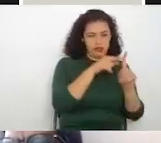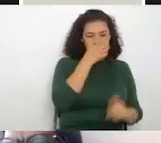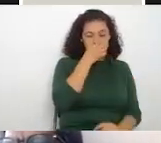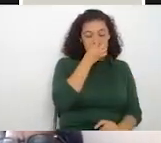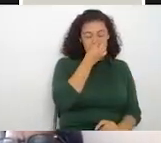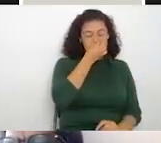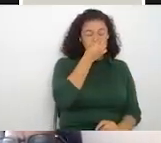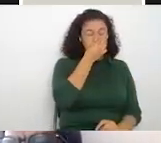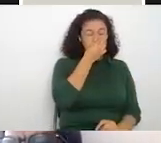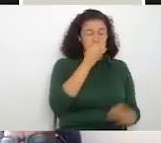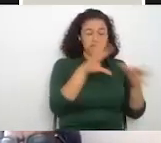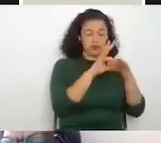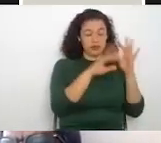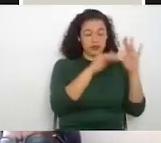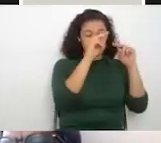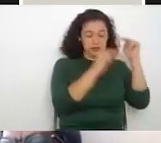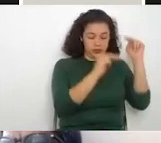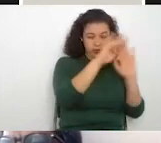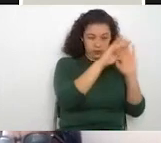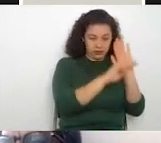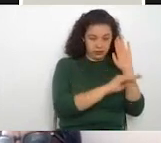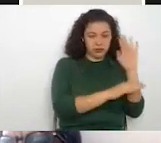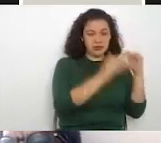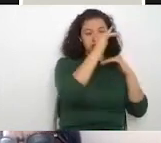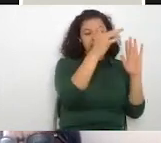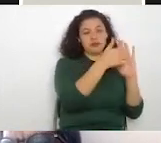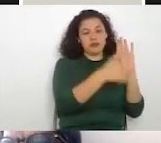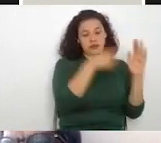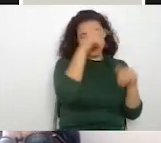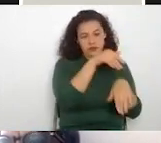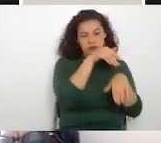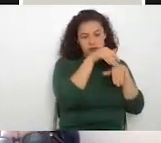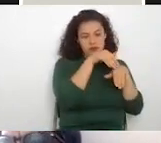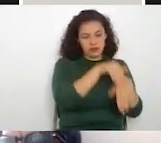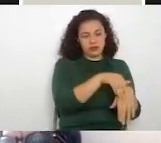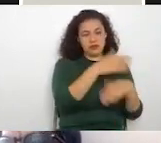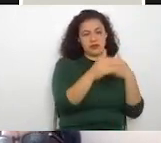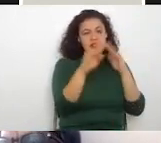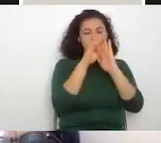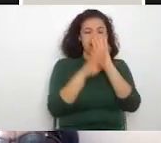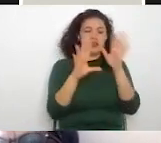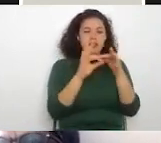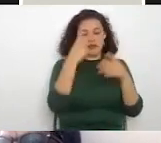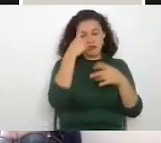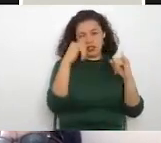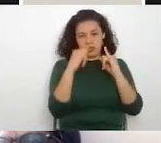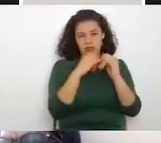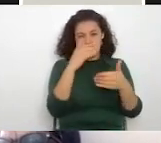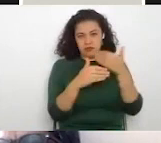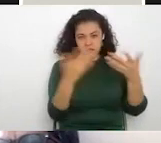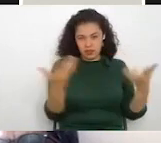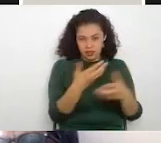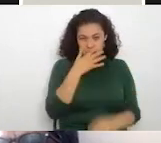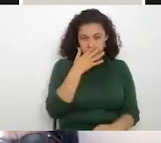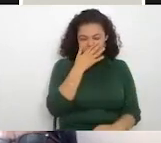los parámetros, limitantes, lineamientos y pasos a seguir en los diferentes procesos que rigen la operación de la institución. Me